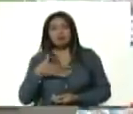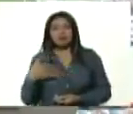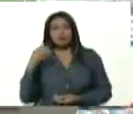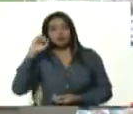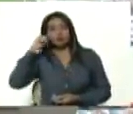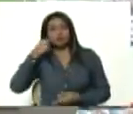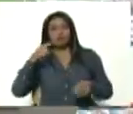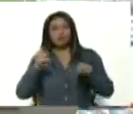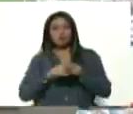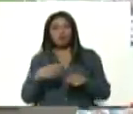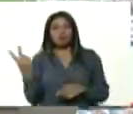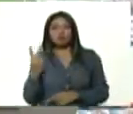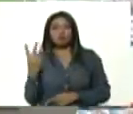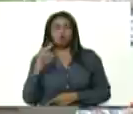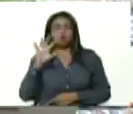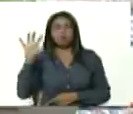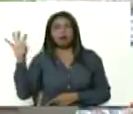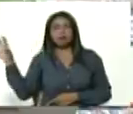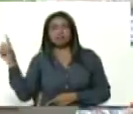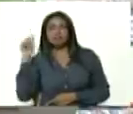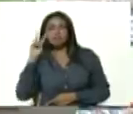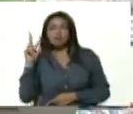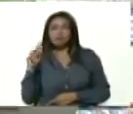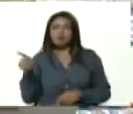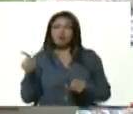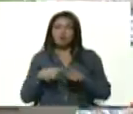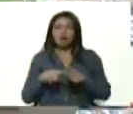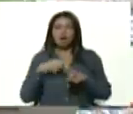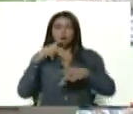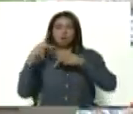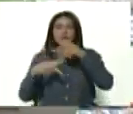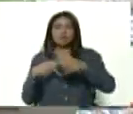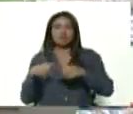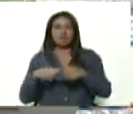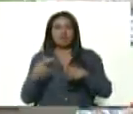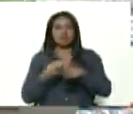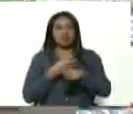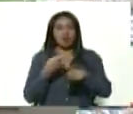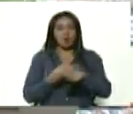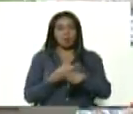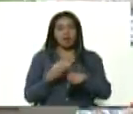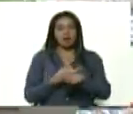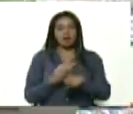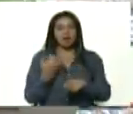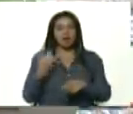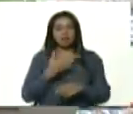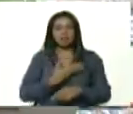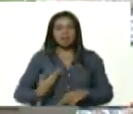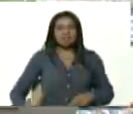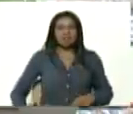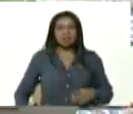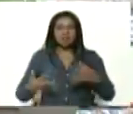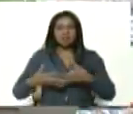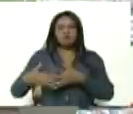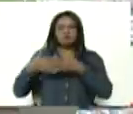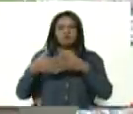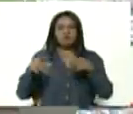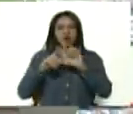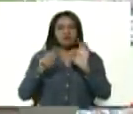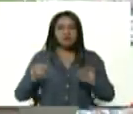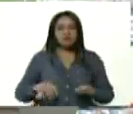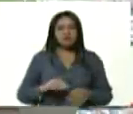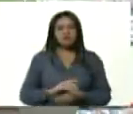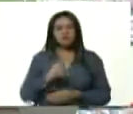recordar ambos países víctimas geopolíticas del gobierno del presidente de los Estados Unidos, el